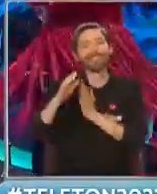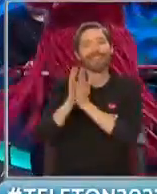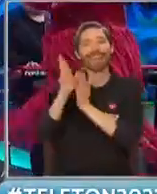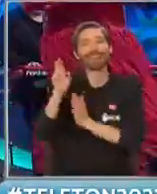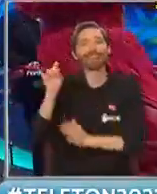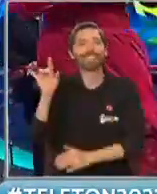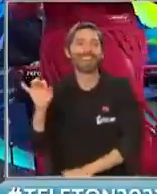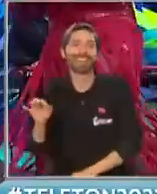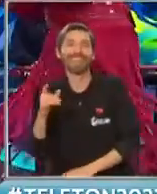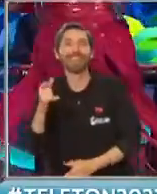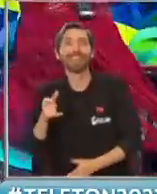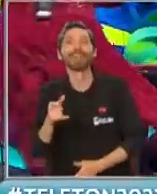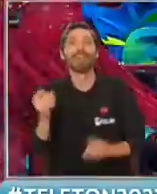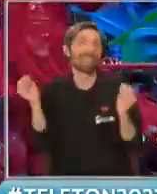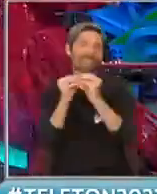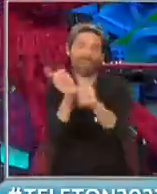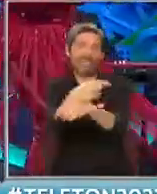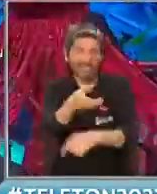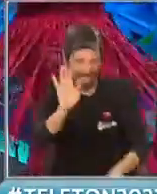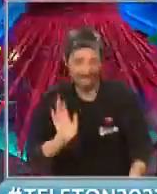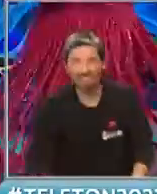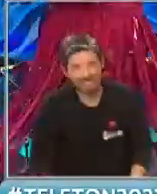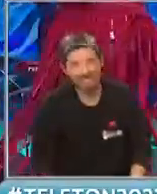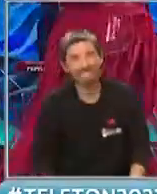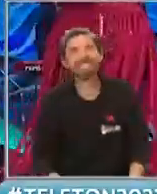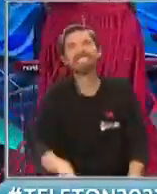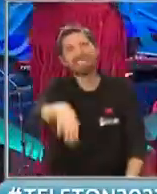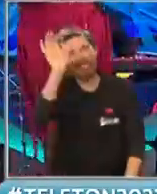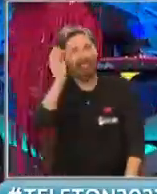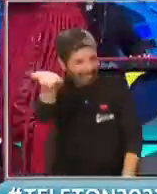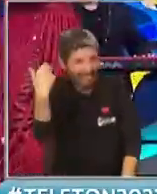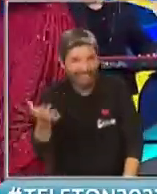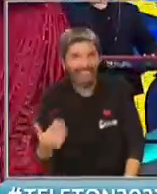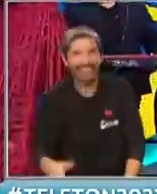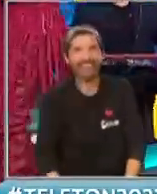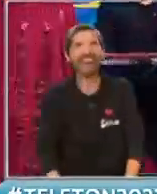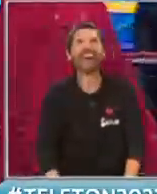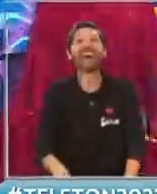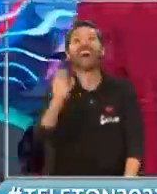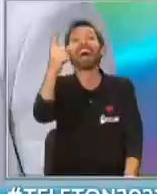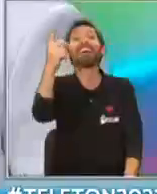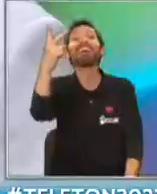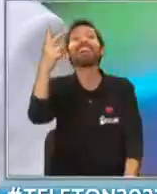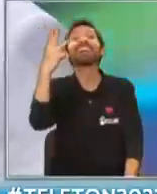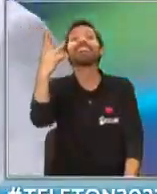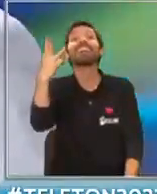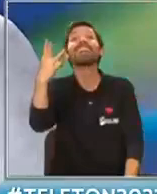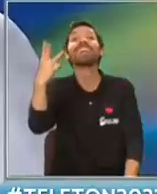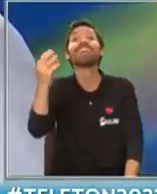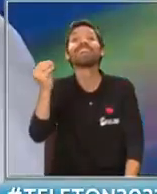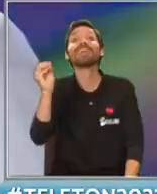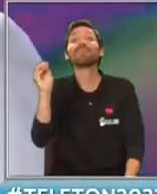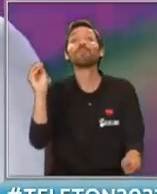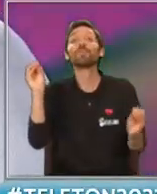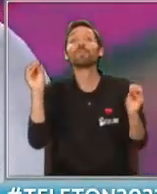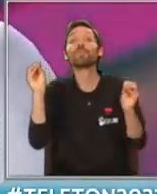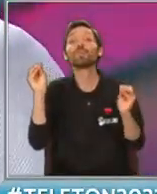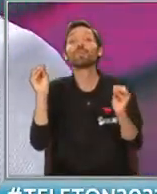San vamos al beso al tiro no ha no te ha a la 1 a las dos y a